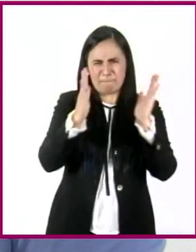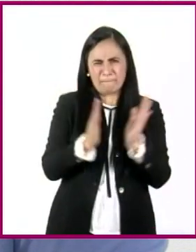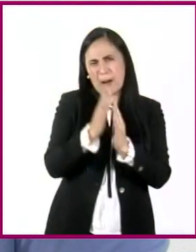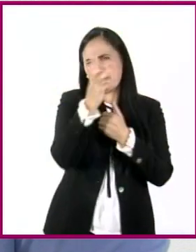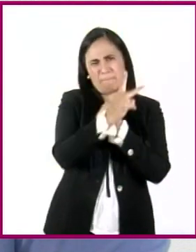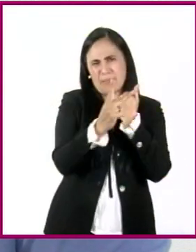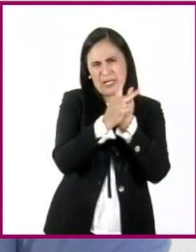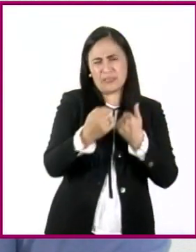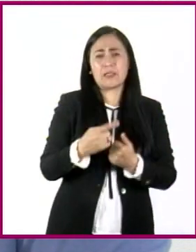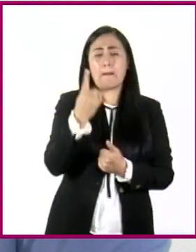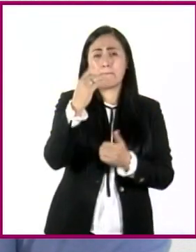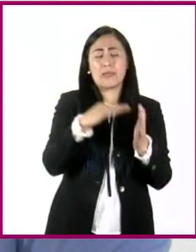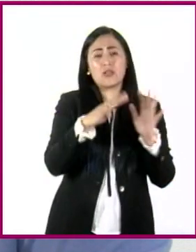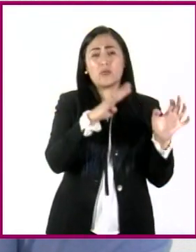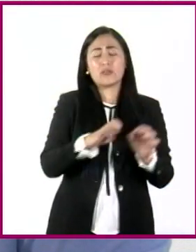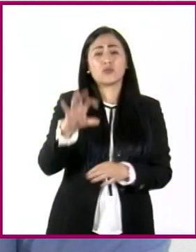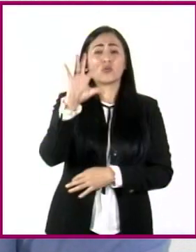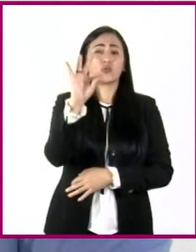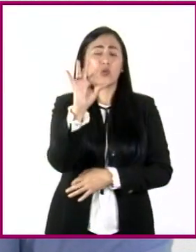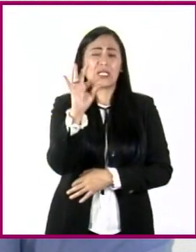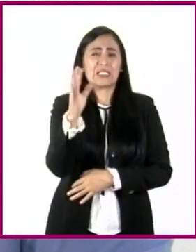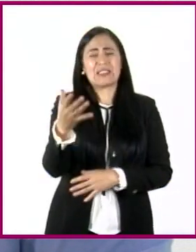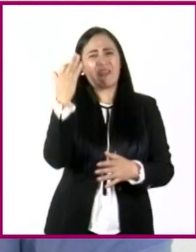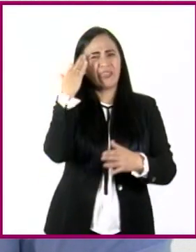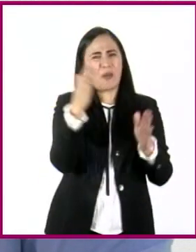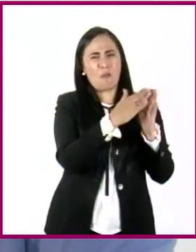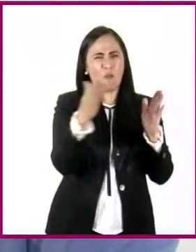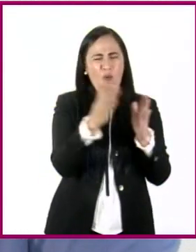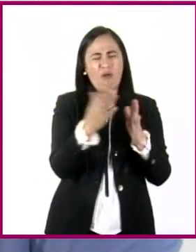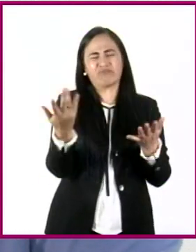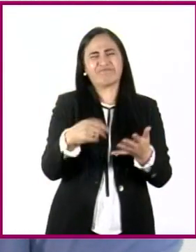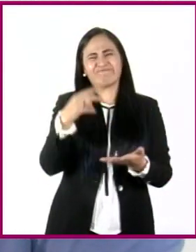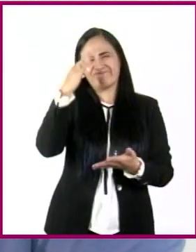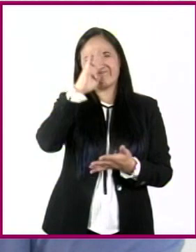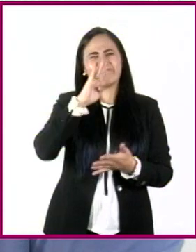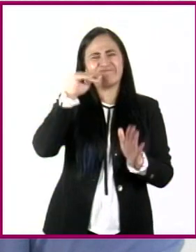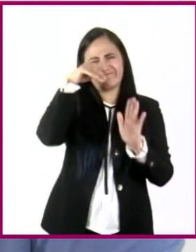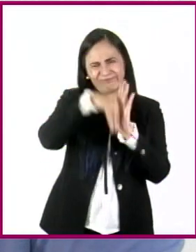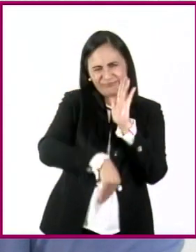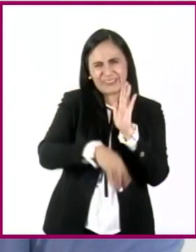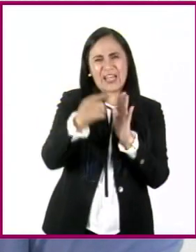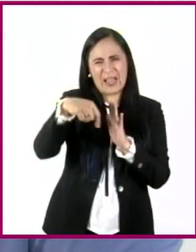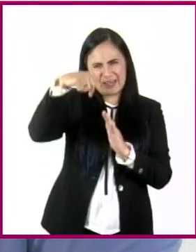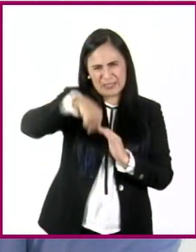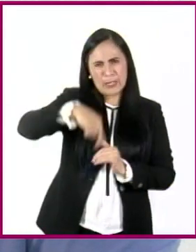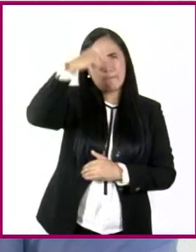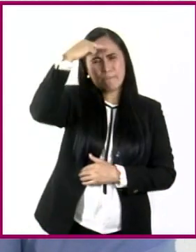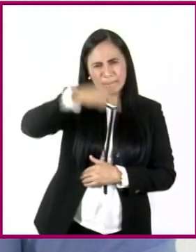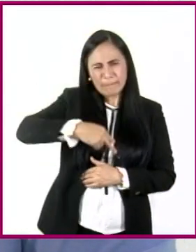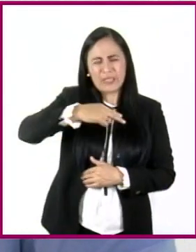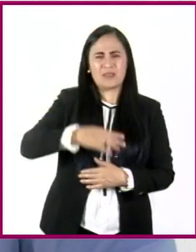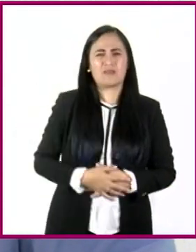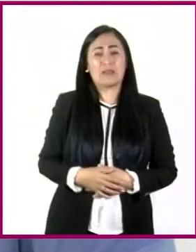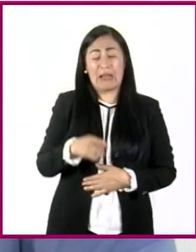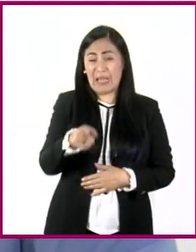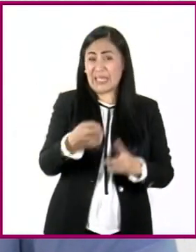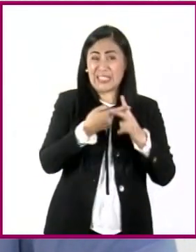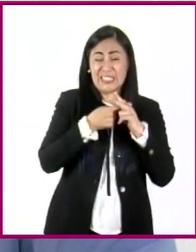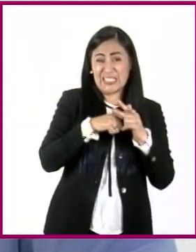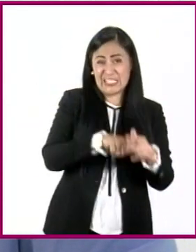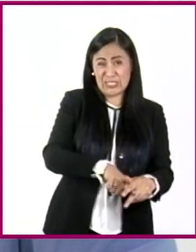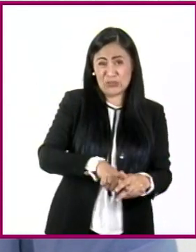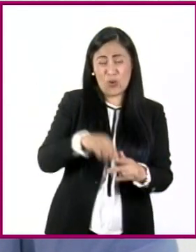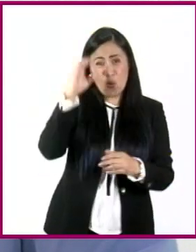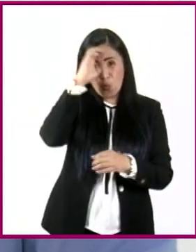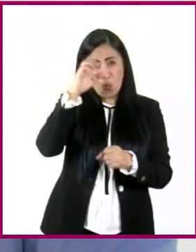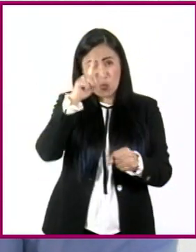de 1940 comenzó una etapa oscura en la historia de México, porque fue a partir de ese momento que comenzó a gestarse una cultura de